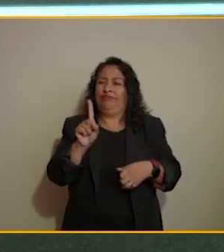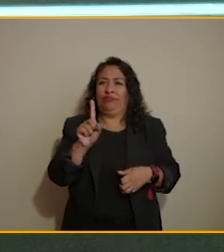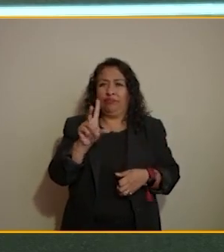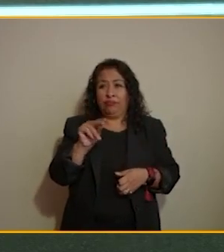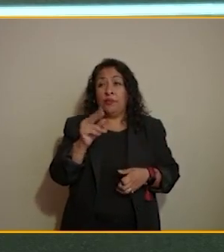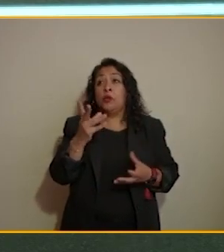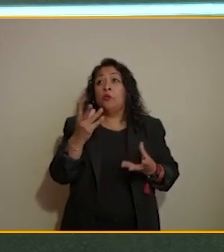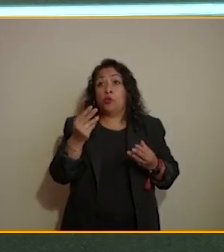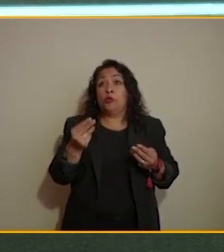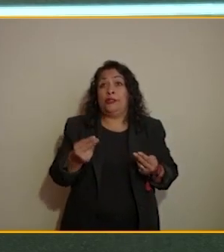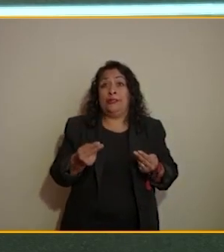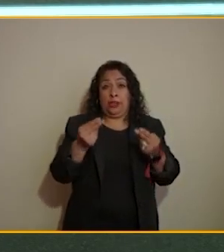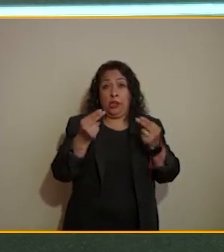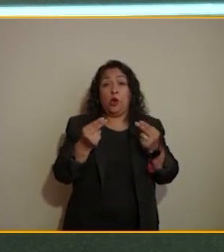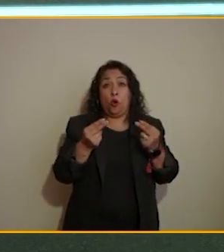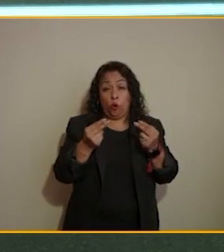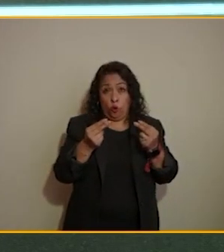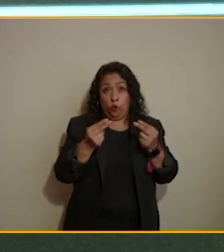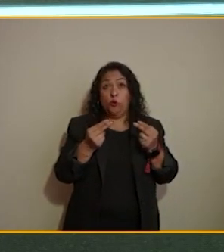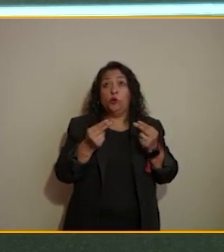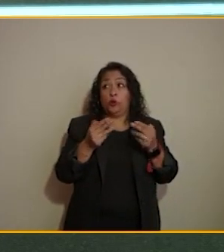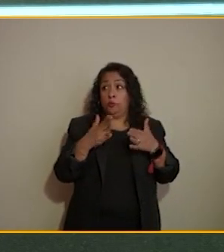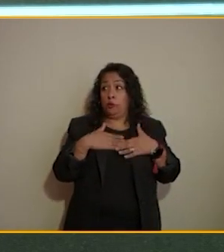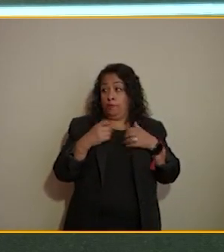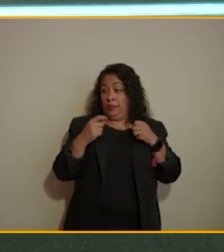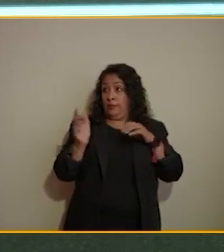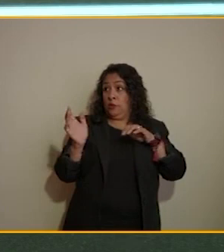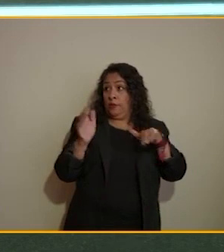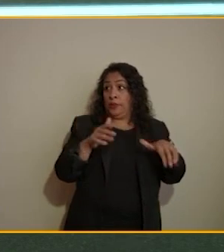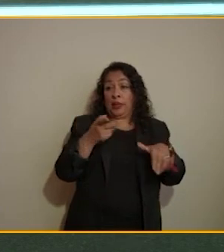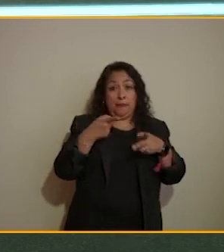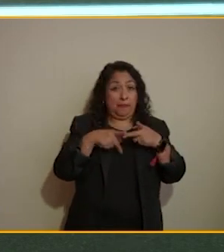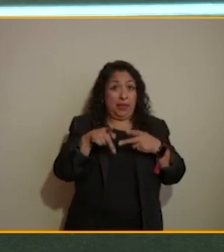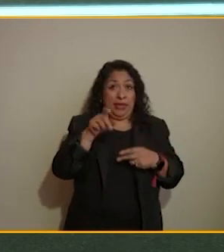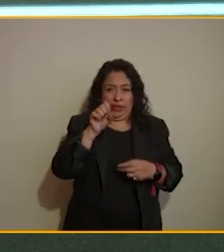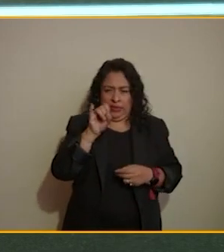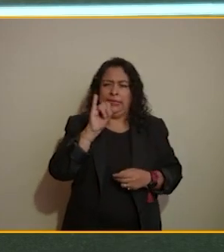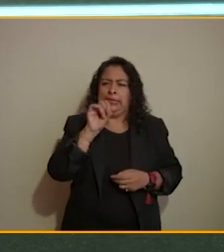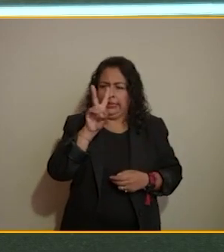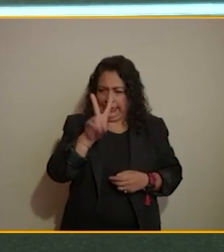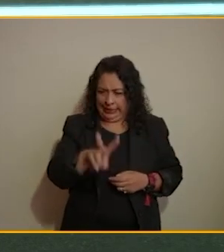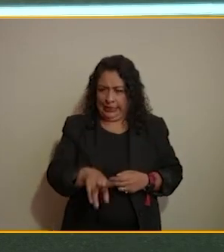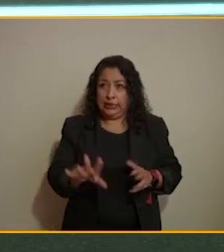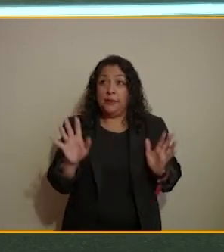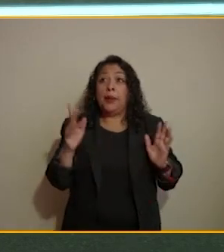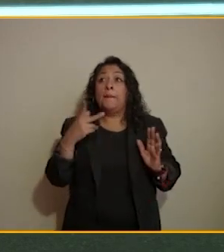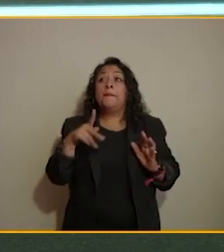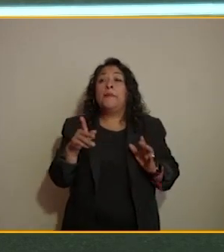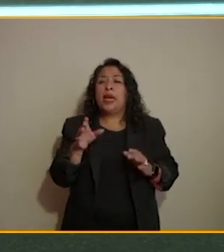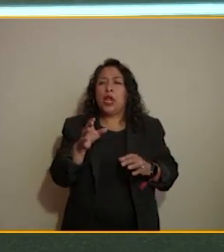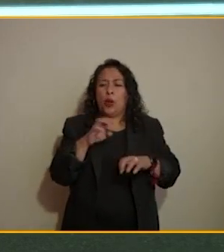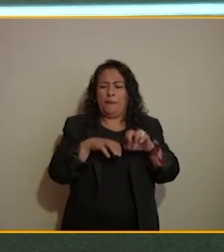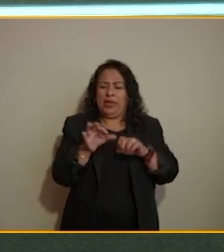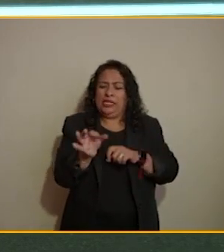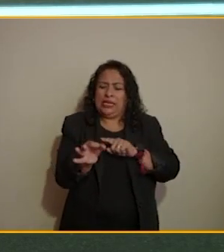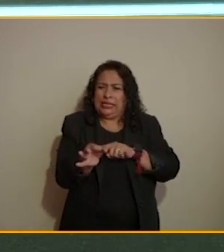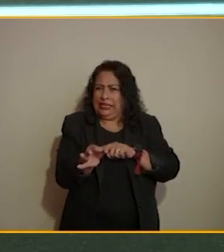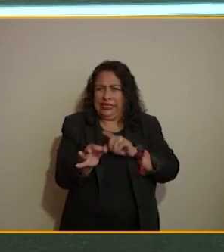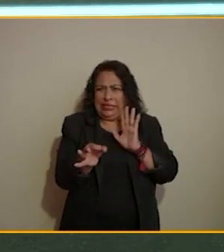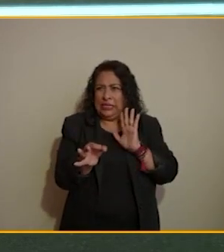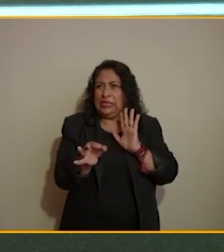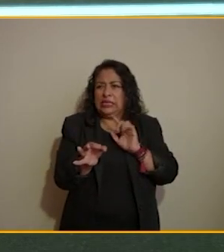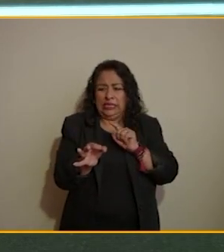Muchos de los negocios y de los autoempleos comienzan así, es cierto. Pero las microempresas, cuando ya